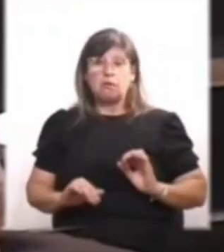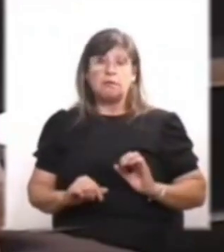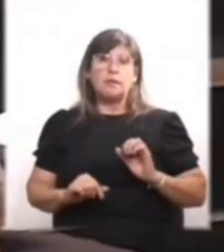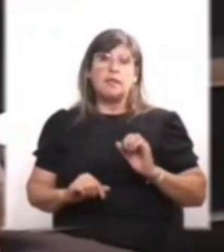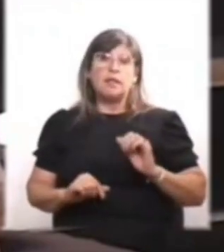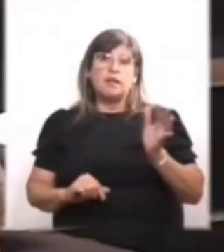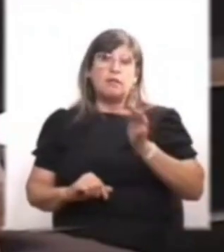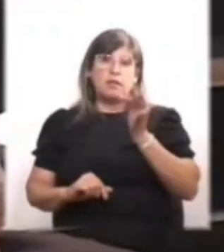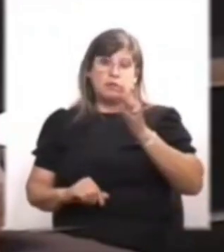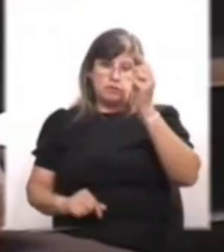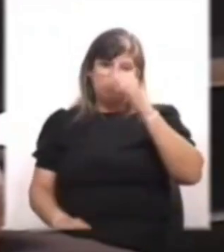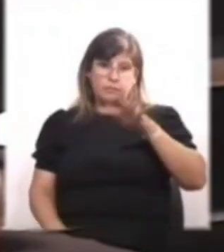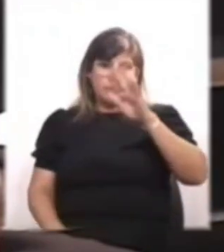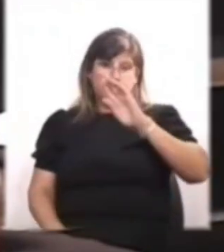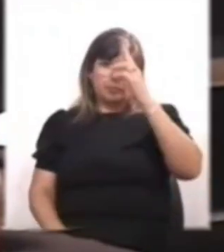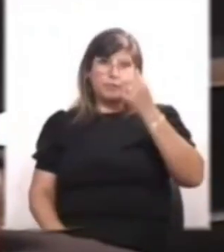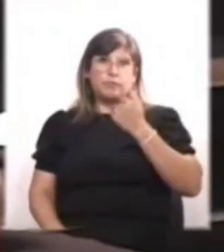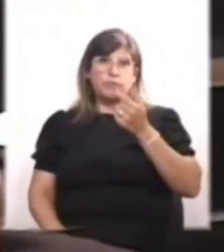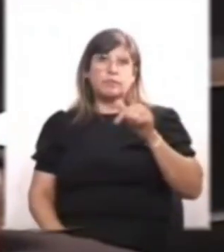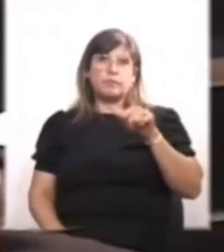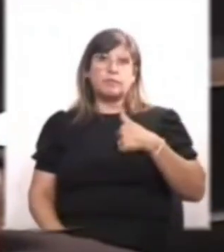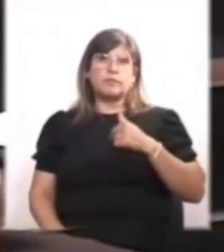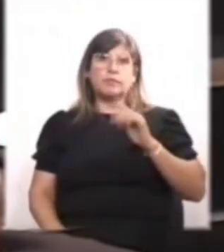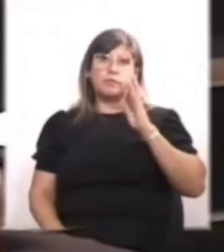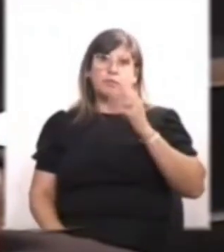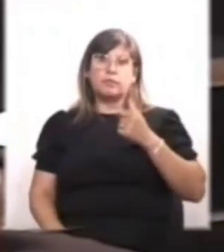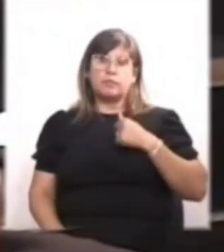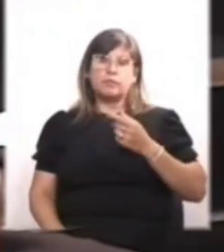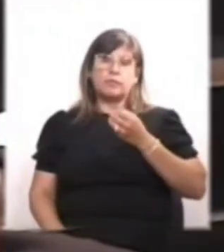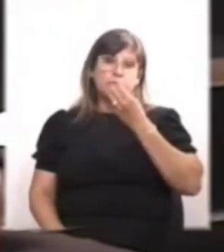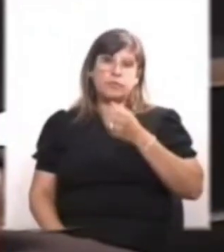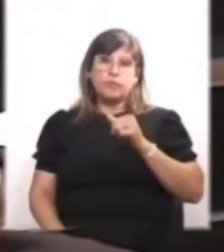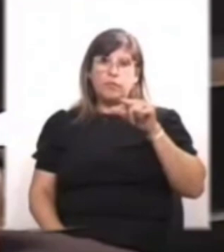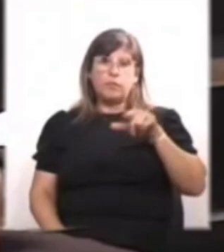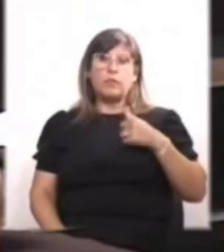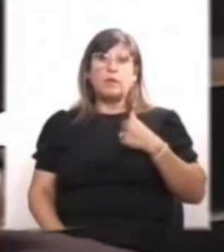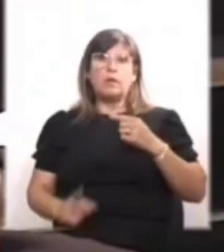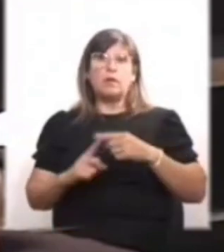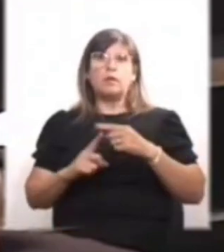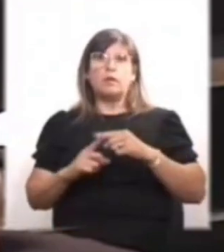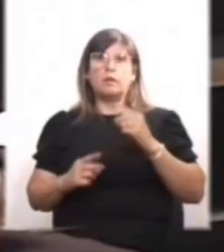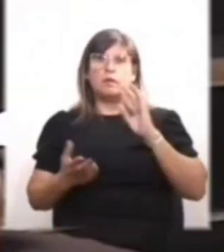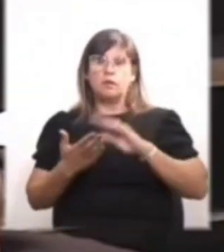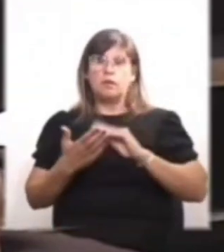del Uruguay dice que saben de las buenas intenciones del proyecto,